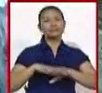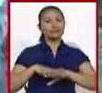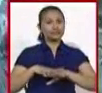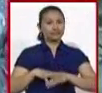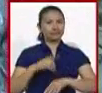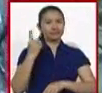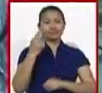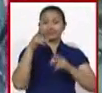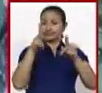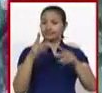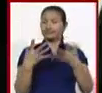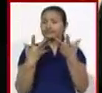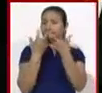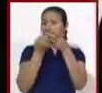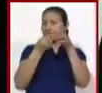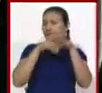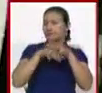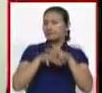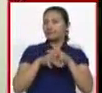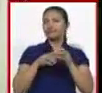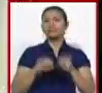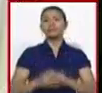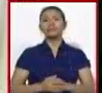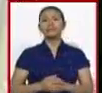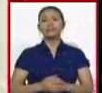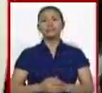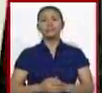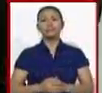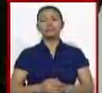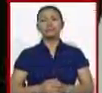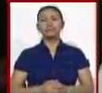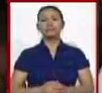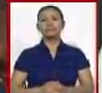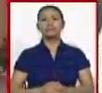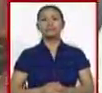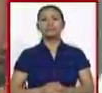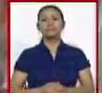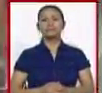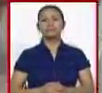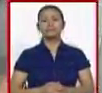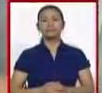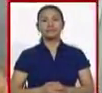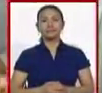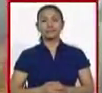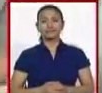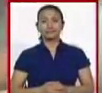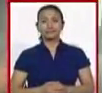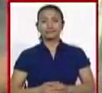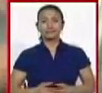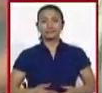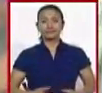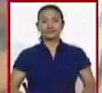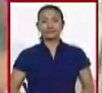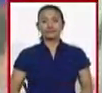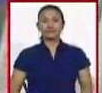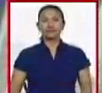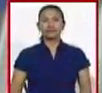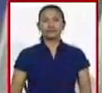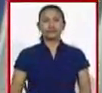de los pasajeros quedó atrapado entre los fierros.